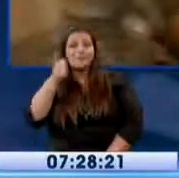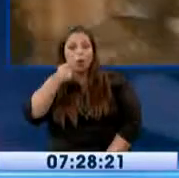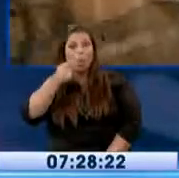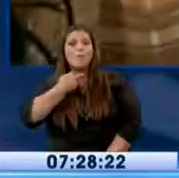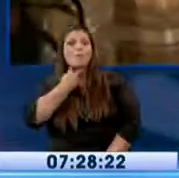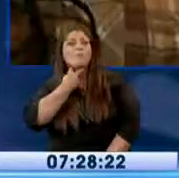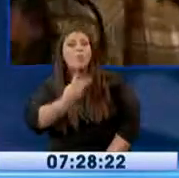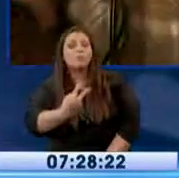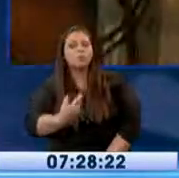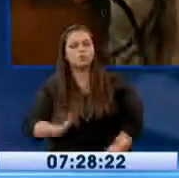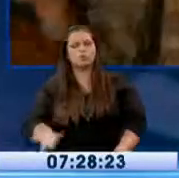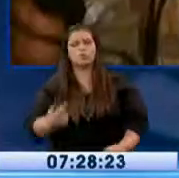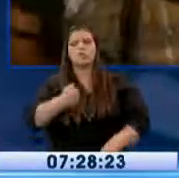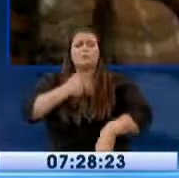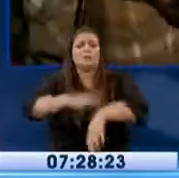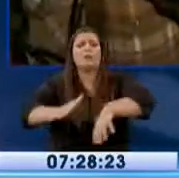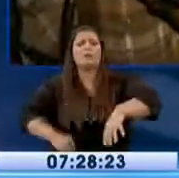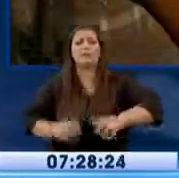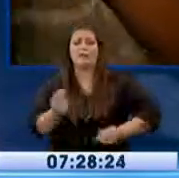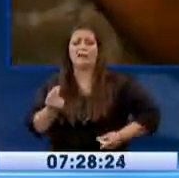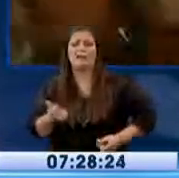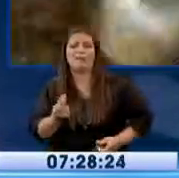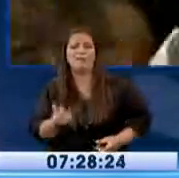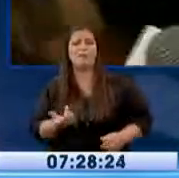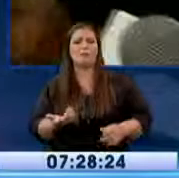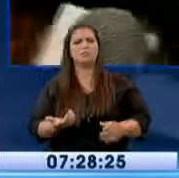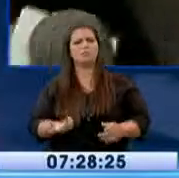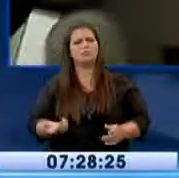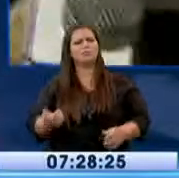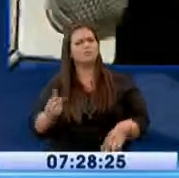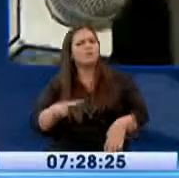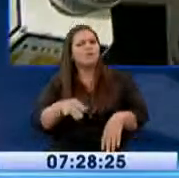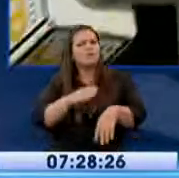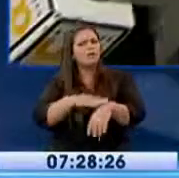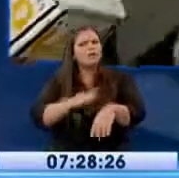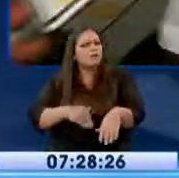caminando y no en punto, pero en un ataúd, ¿no? Como familiar, diría yo.